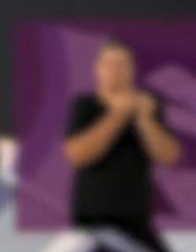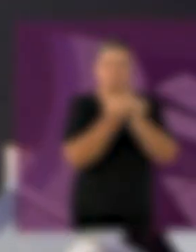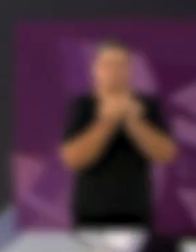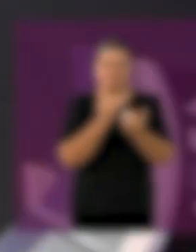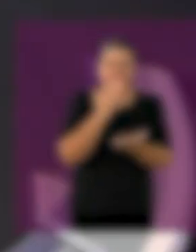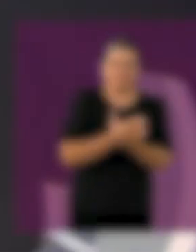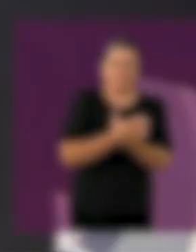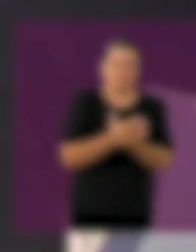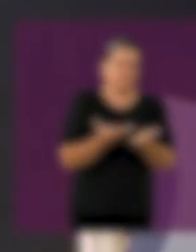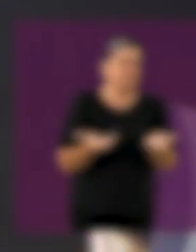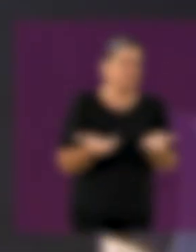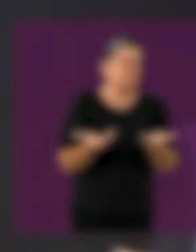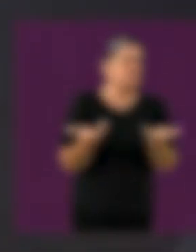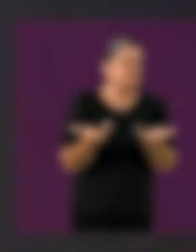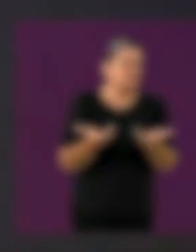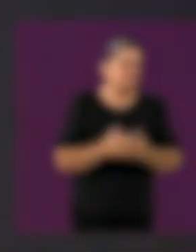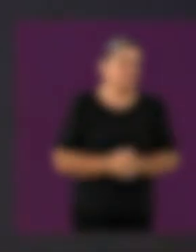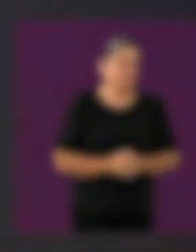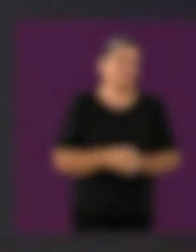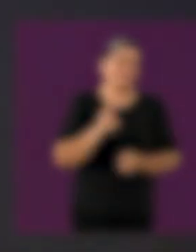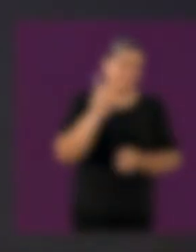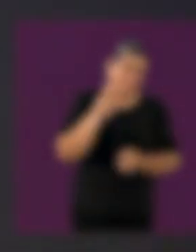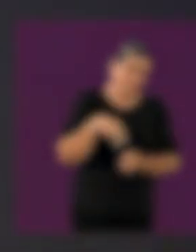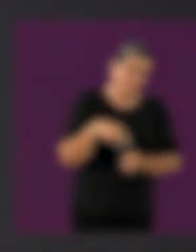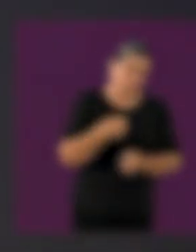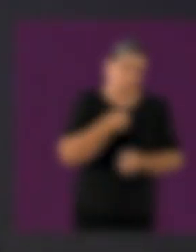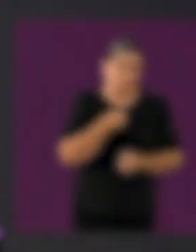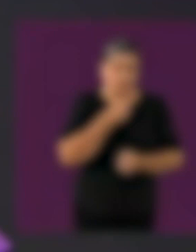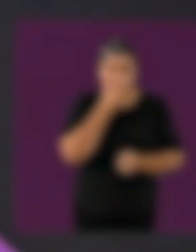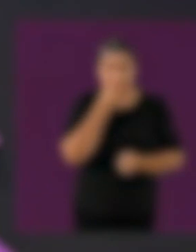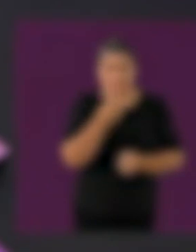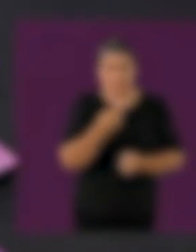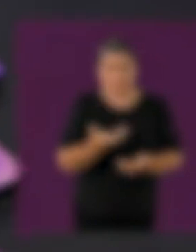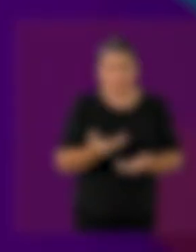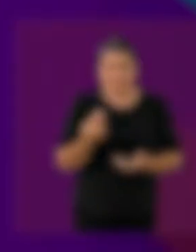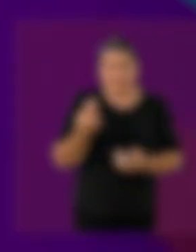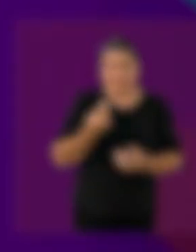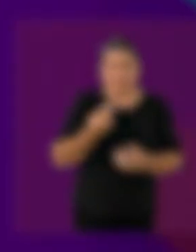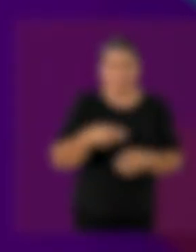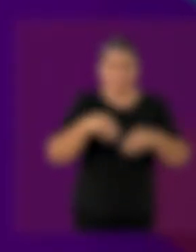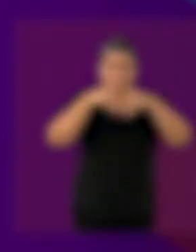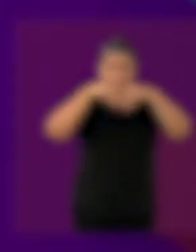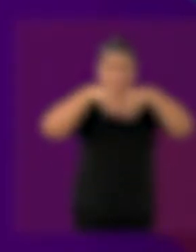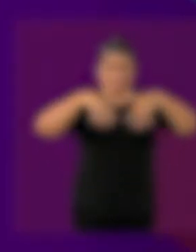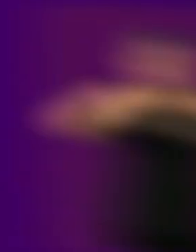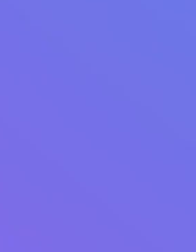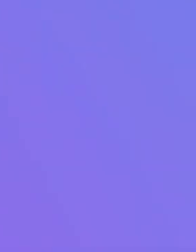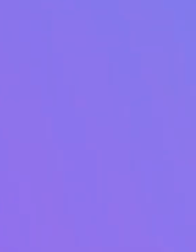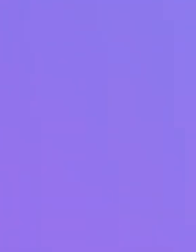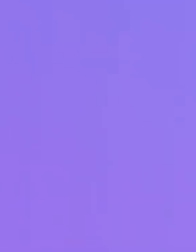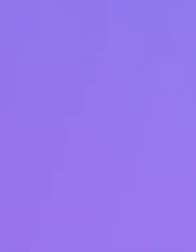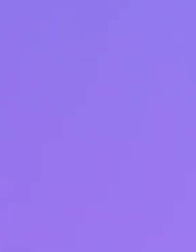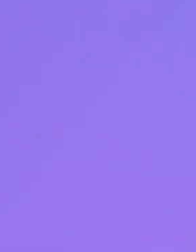Se ha llevado a cabo el primer debate presidencial en México, dejando como conclusiones muchos memes, pero ninguna propuesta sólida para mejorar las cosas.